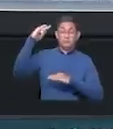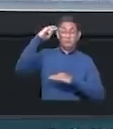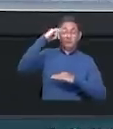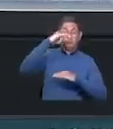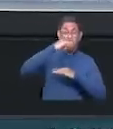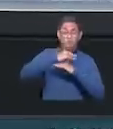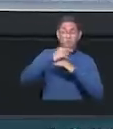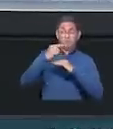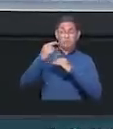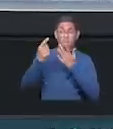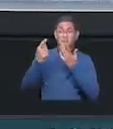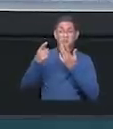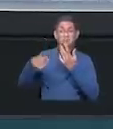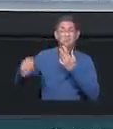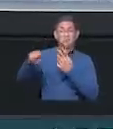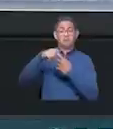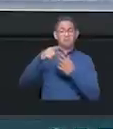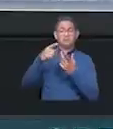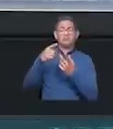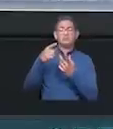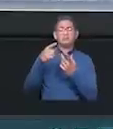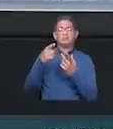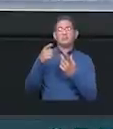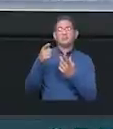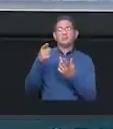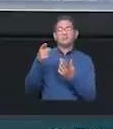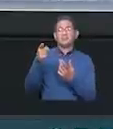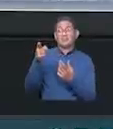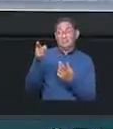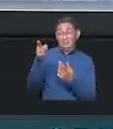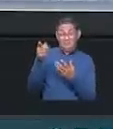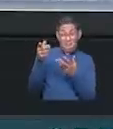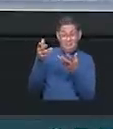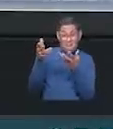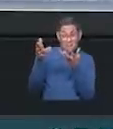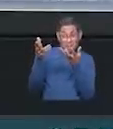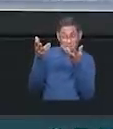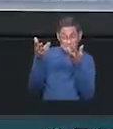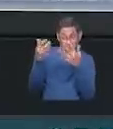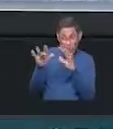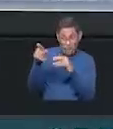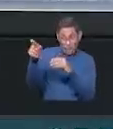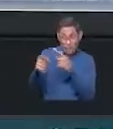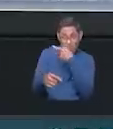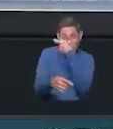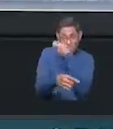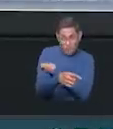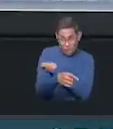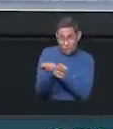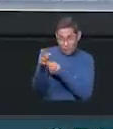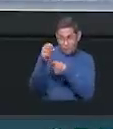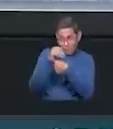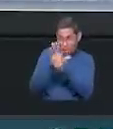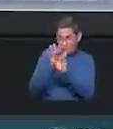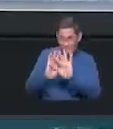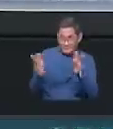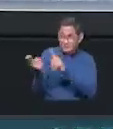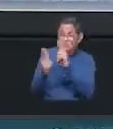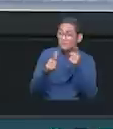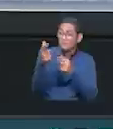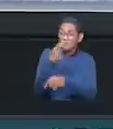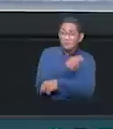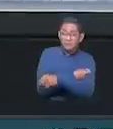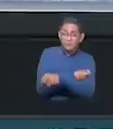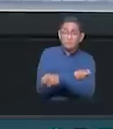para pasajeros que ya estén vacunados contra el kobe 19